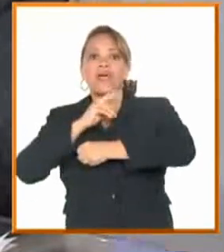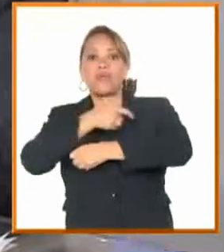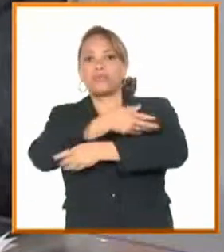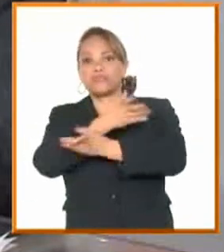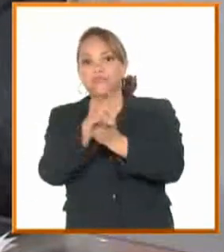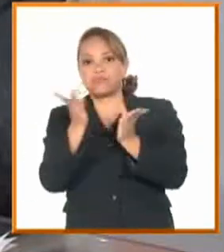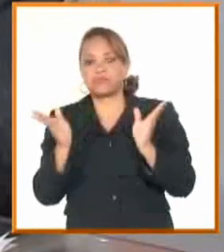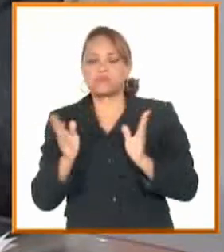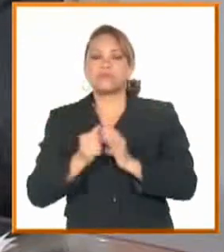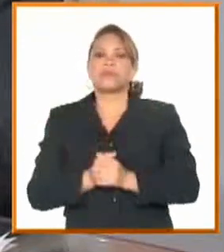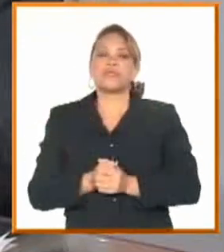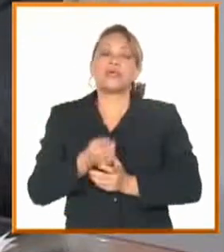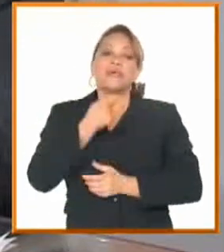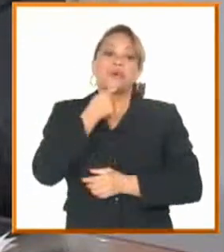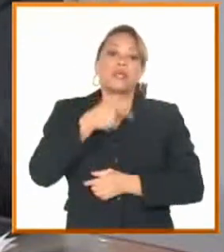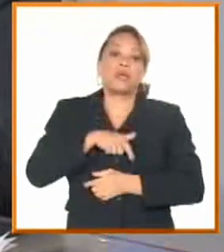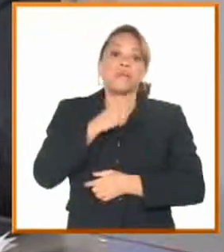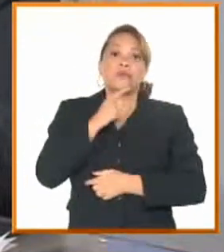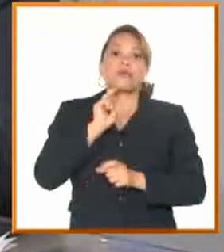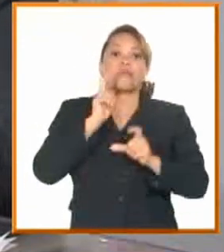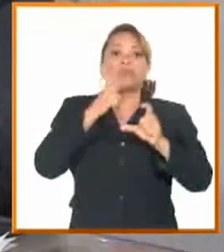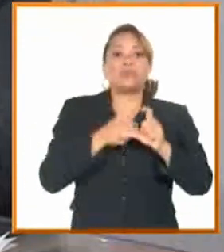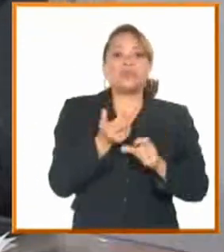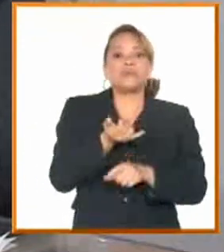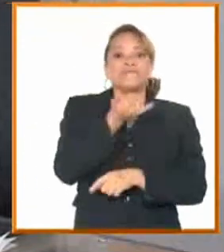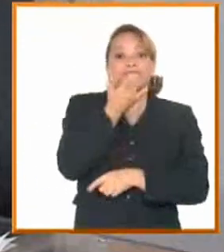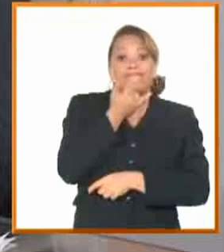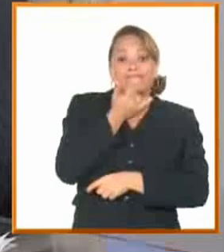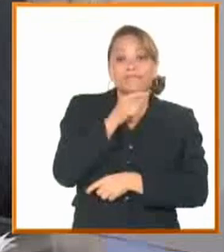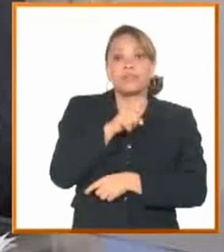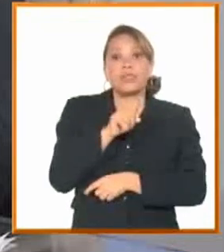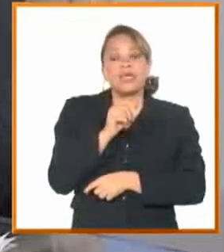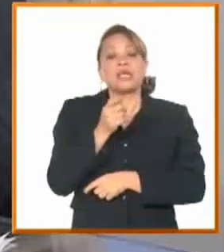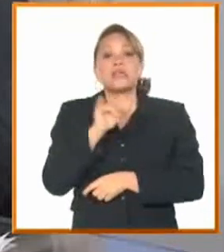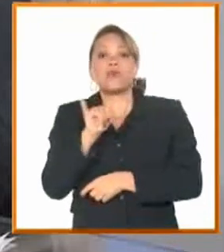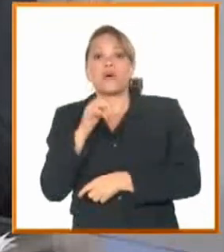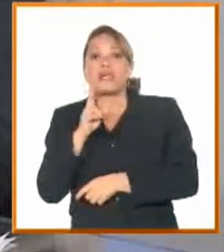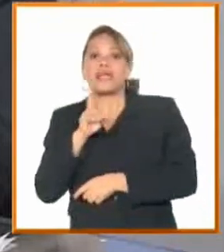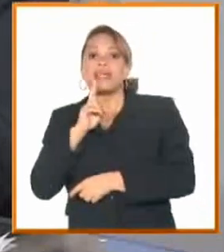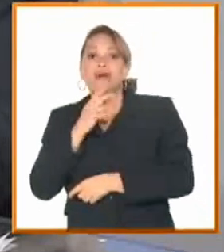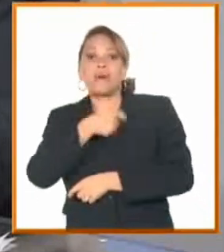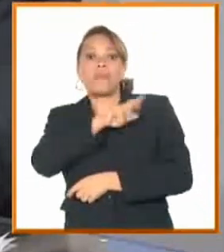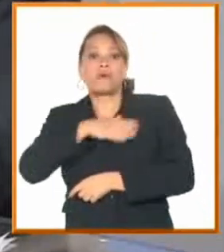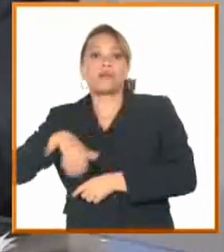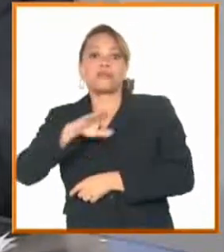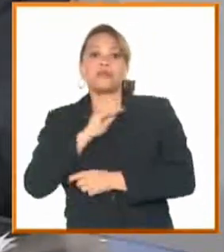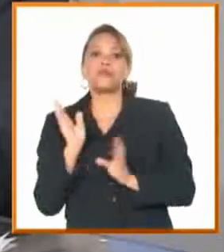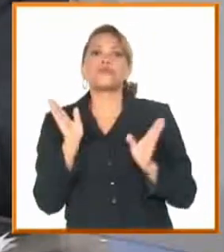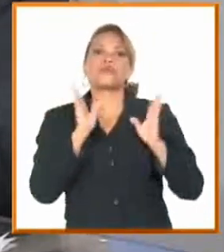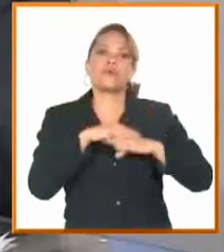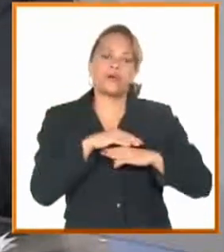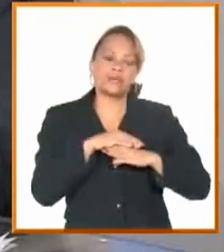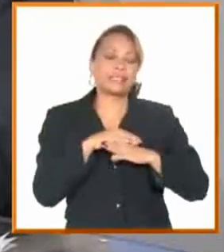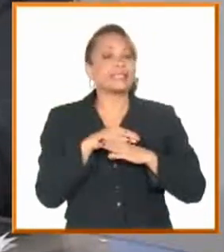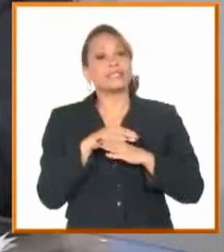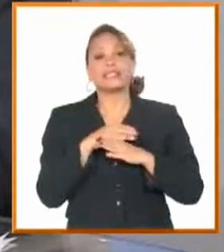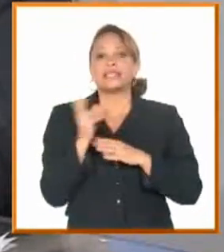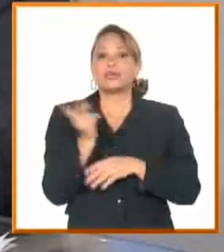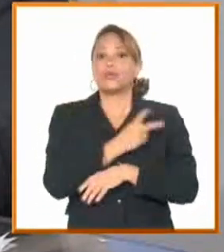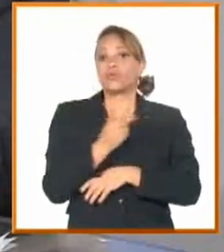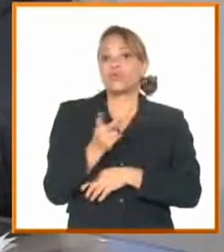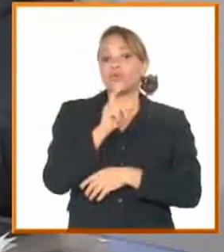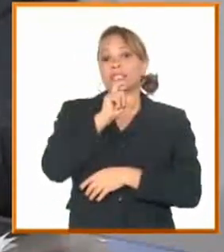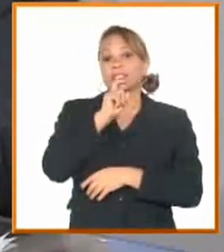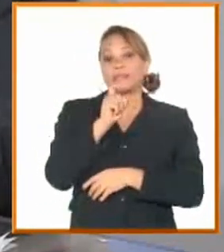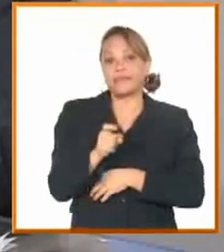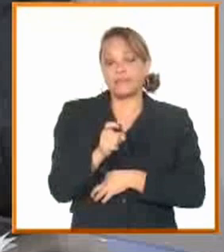cuando ese combustible falla, no solamente falla el sino que no está el agua entonces disponible para la población. O sea, son cuestiones que a nivel